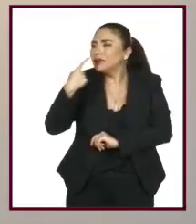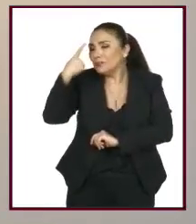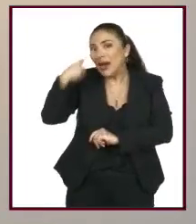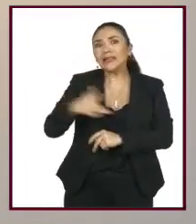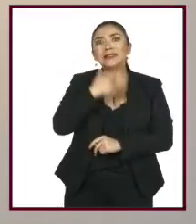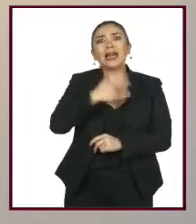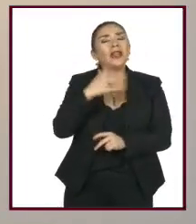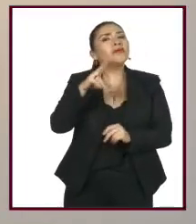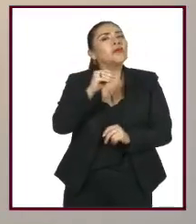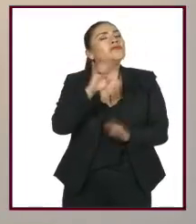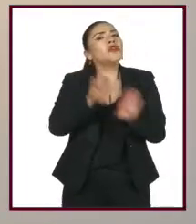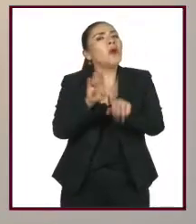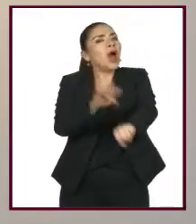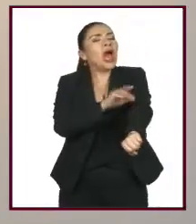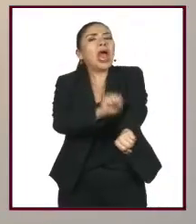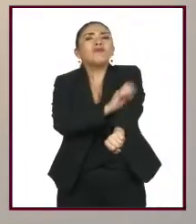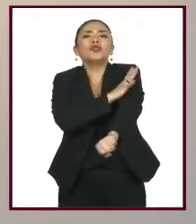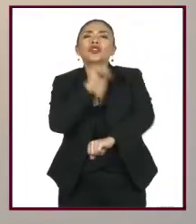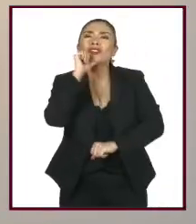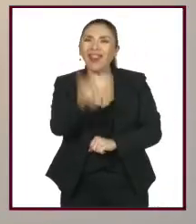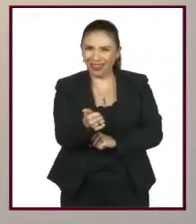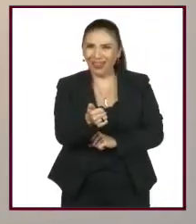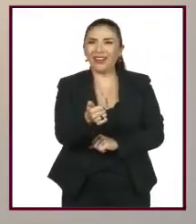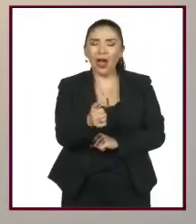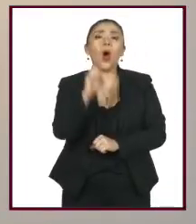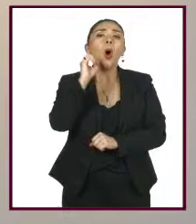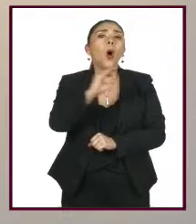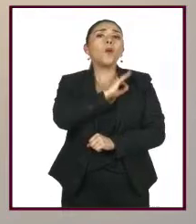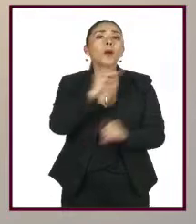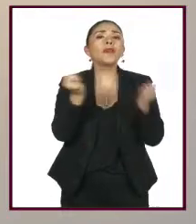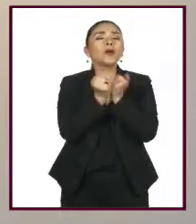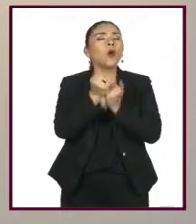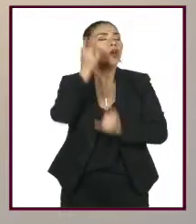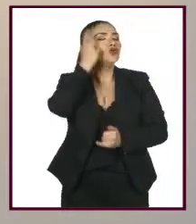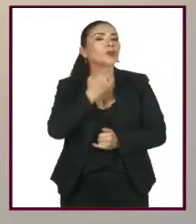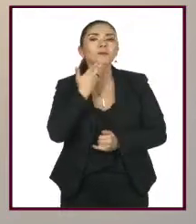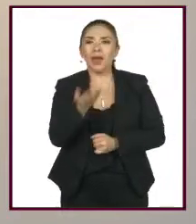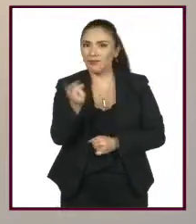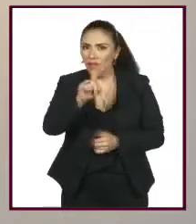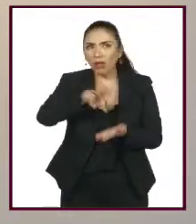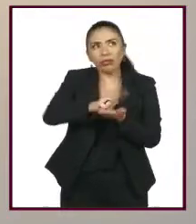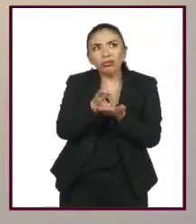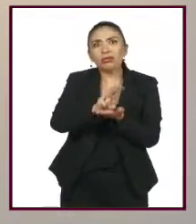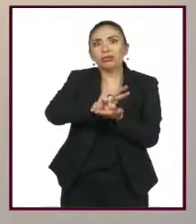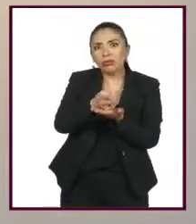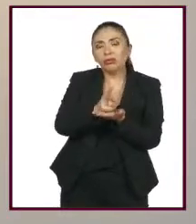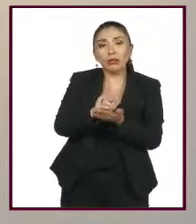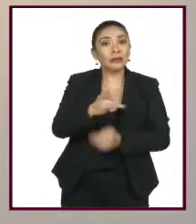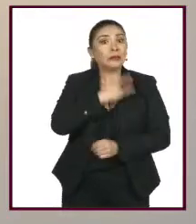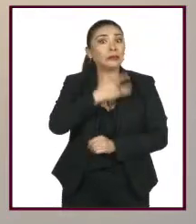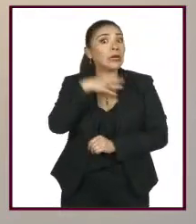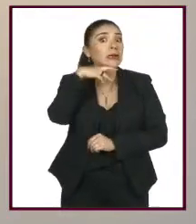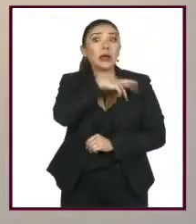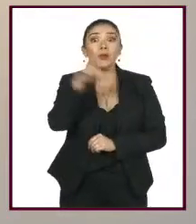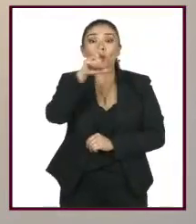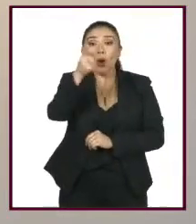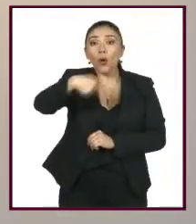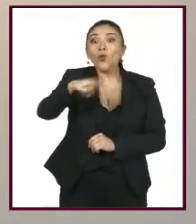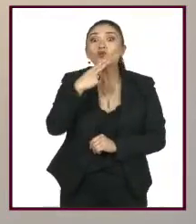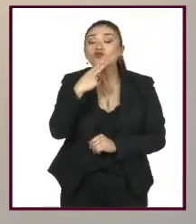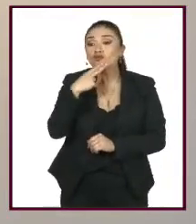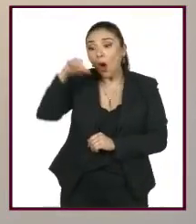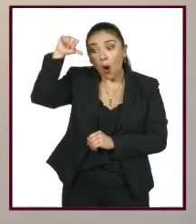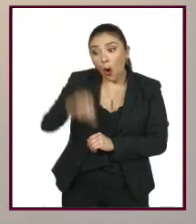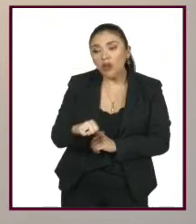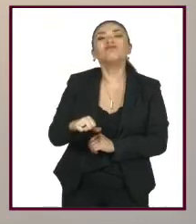cantidad de esta sustancia. También pueden haber alteraciones en el sueño. Su efecto es inmediato al consumirla, más